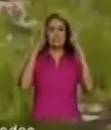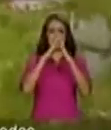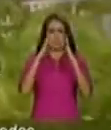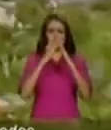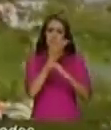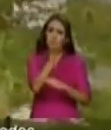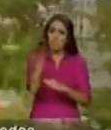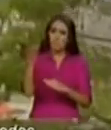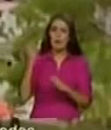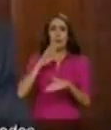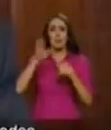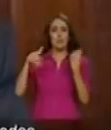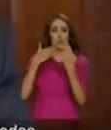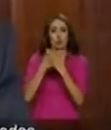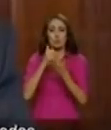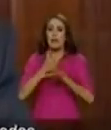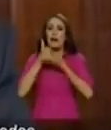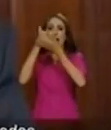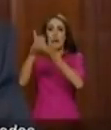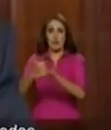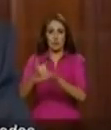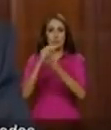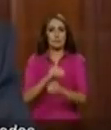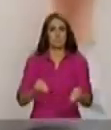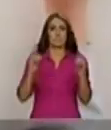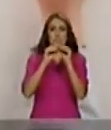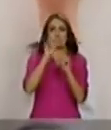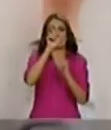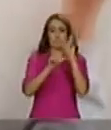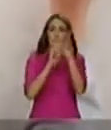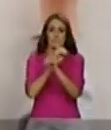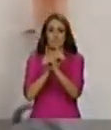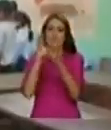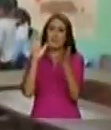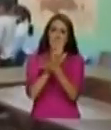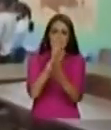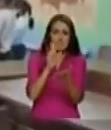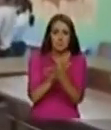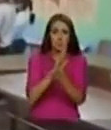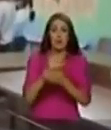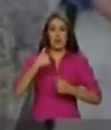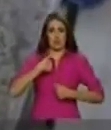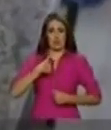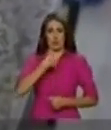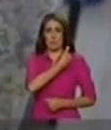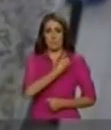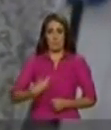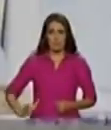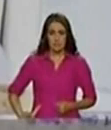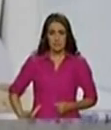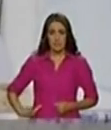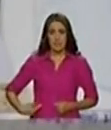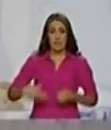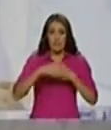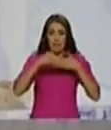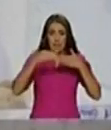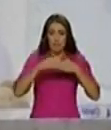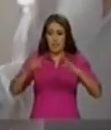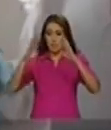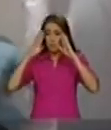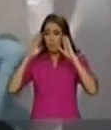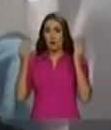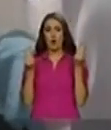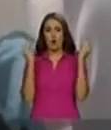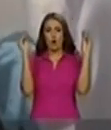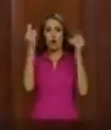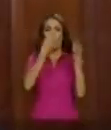para todos, más ayudas técnicas para personas con discapacidad, más escuelas. Mientras yo sea presidente, con este dinero, todo joven tendrá